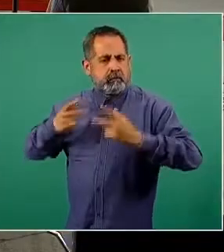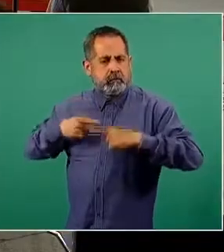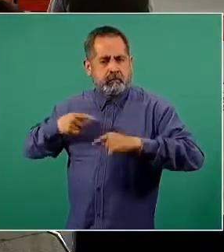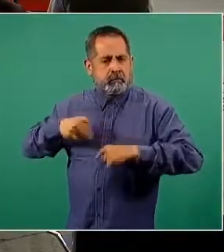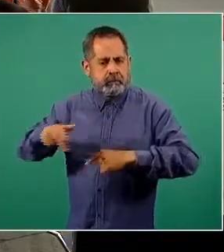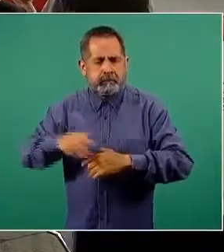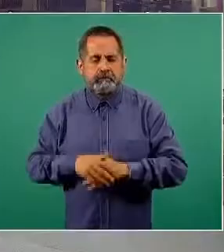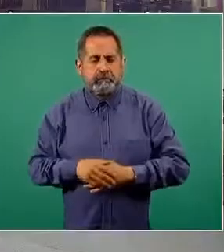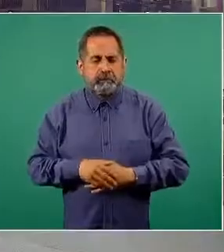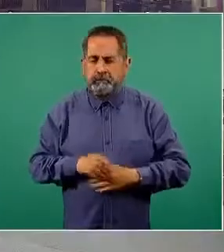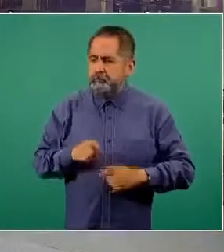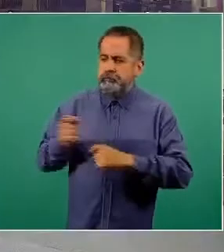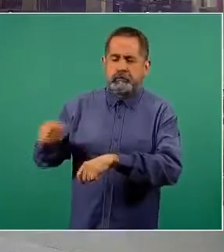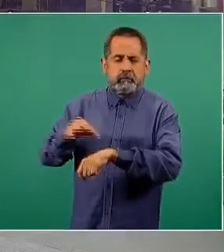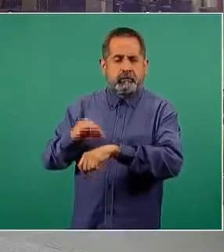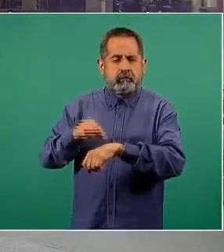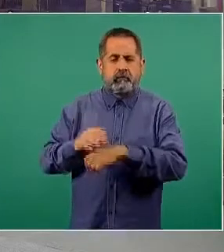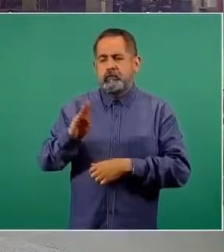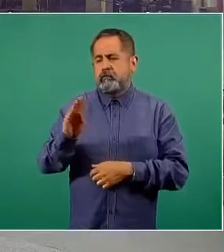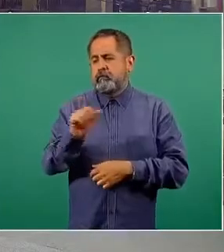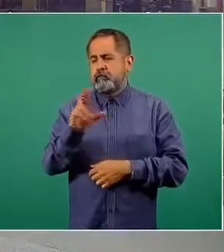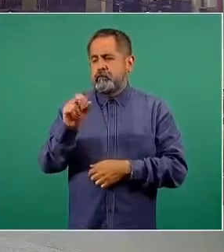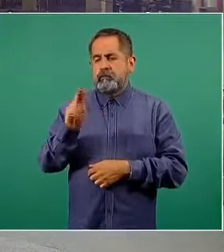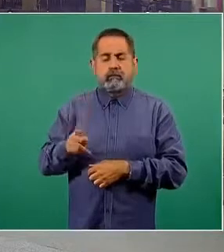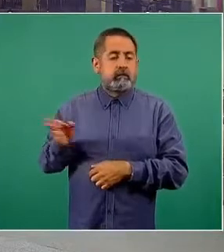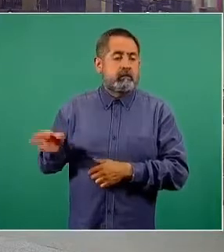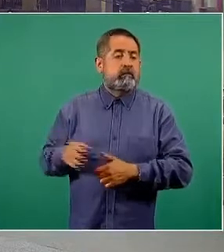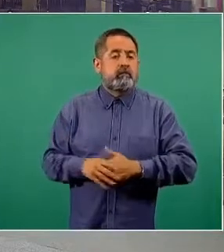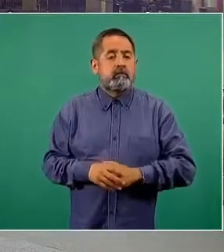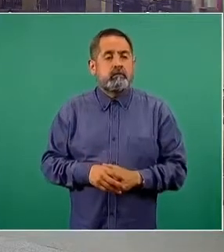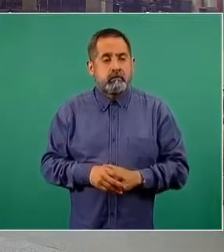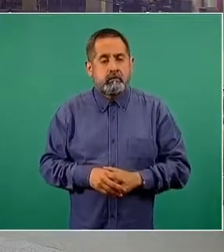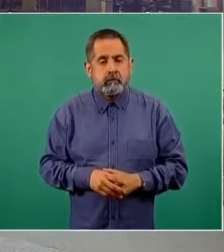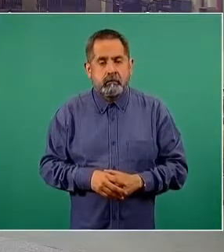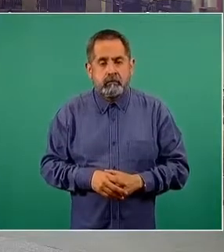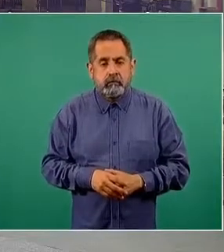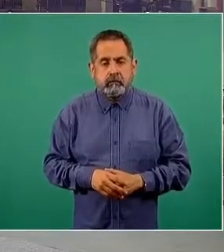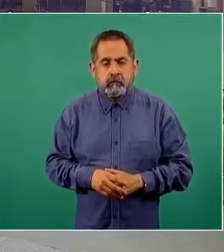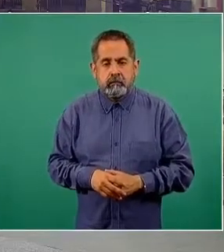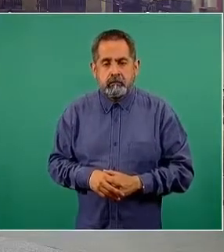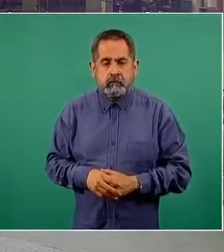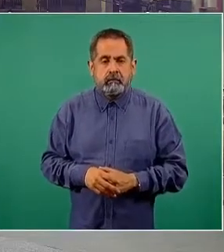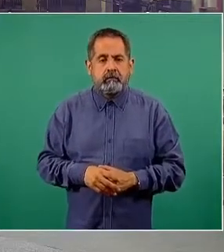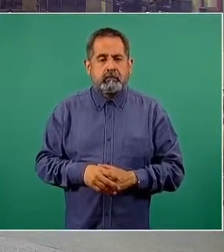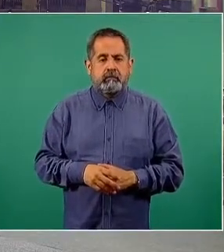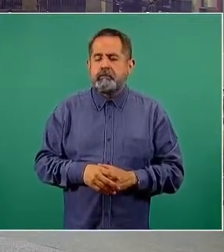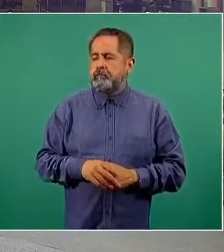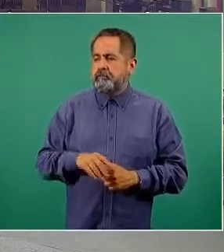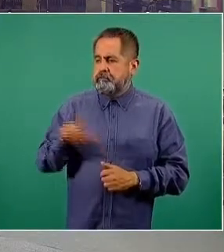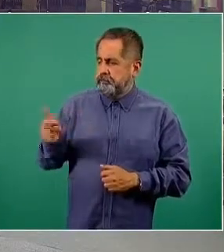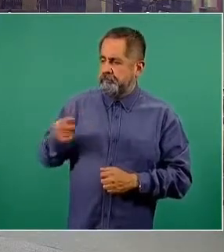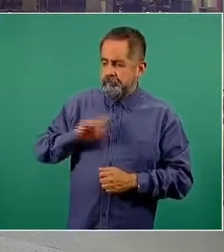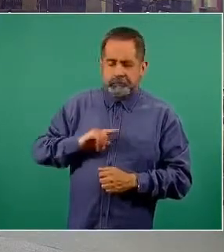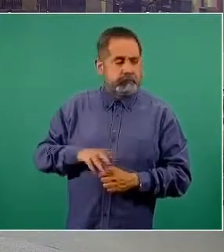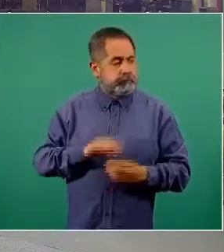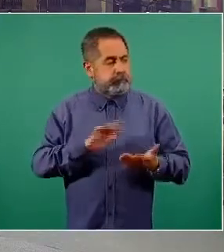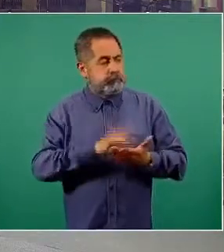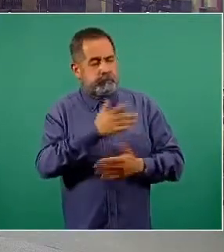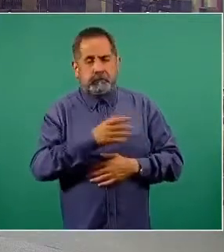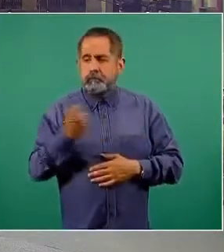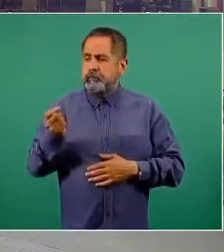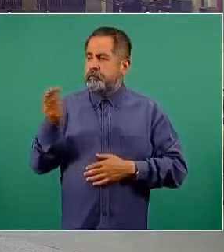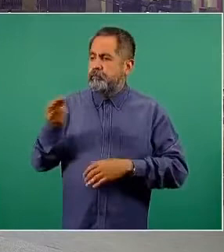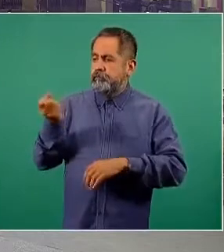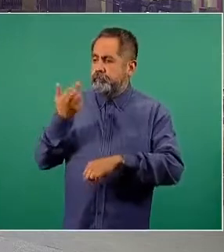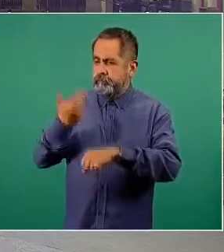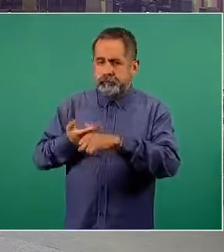la doctora Evalinda Barrón, para que nos hable más sobre la guía y en un momento continúo yo. Muchísimas gracias, con su permiso, señor